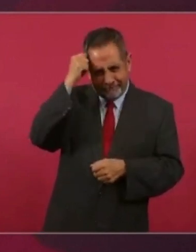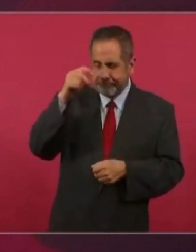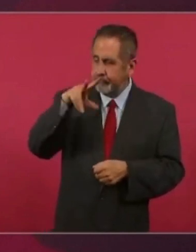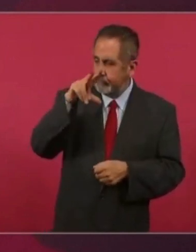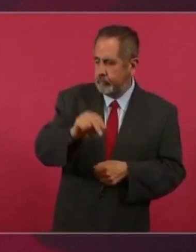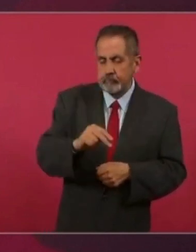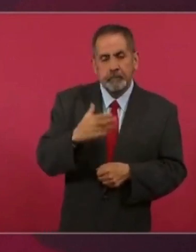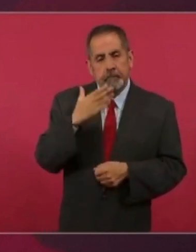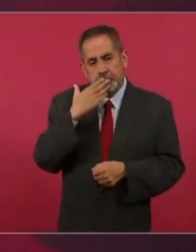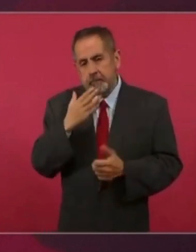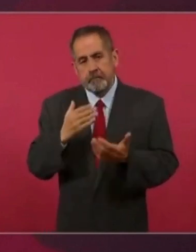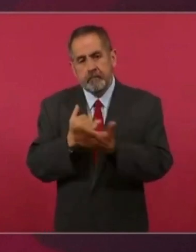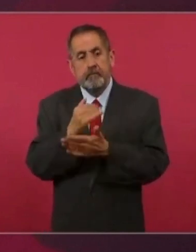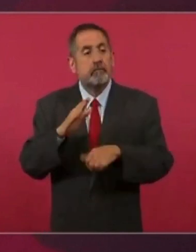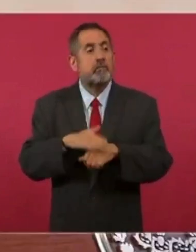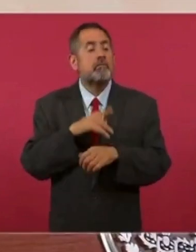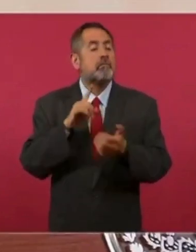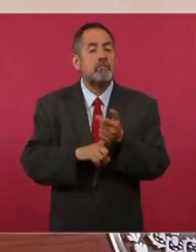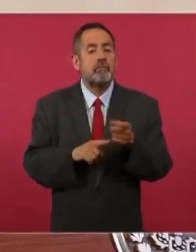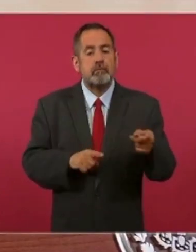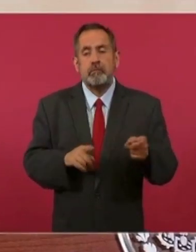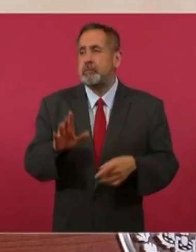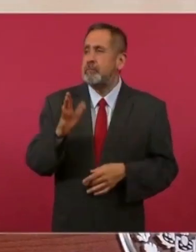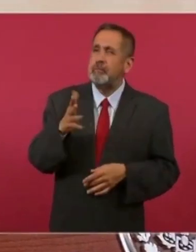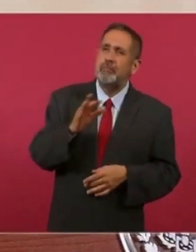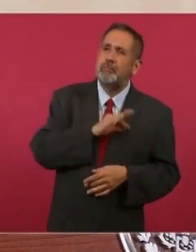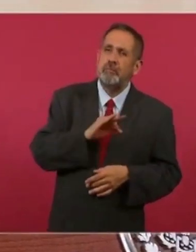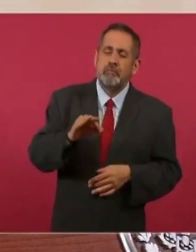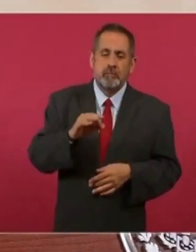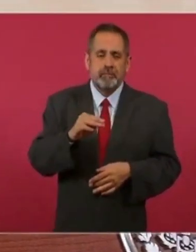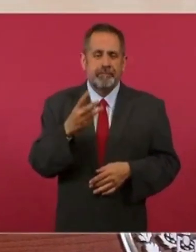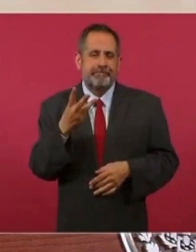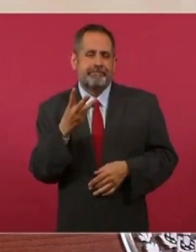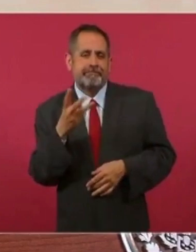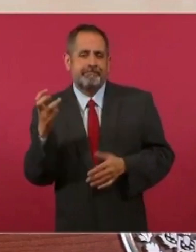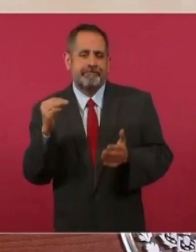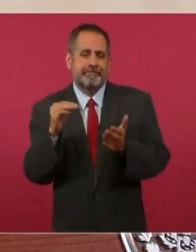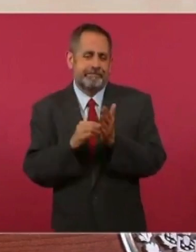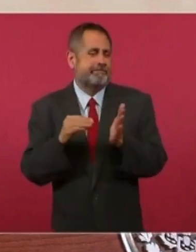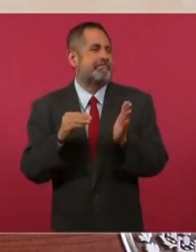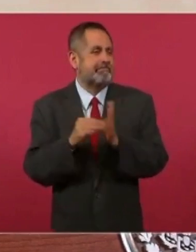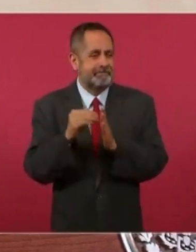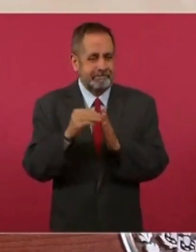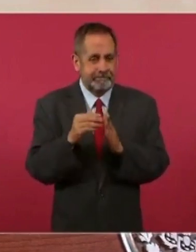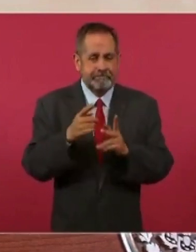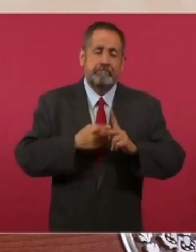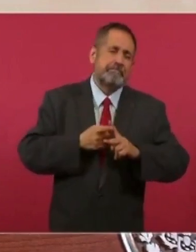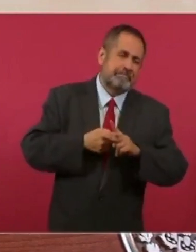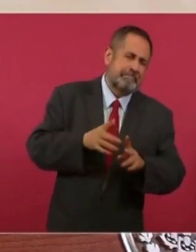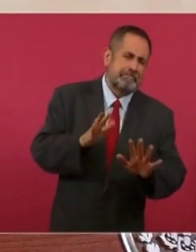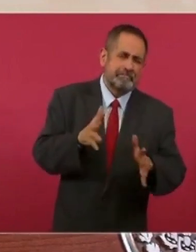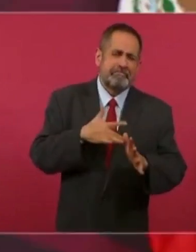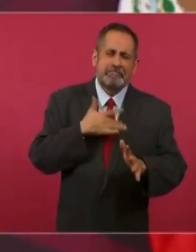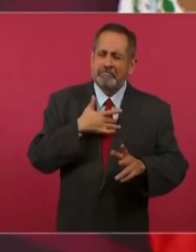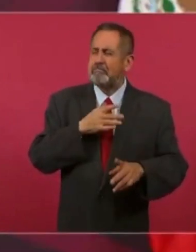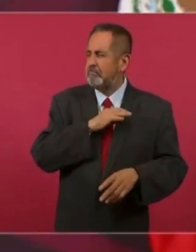Texcoco, porque estaba estimado en 300 mil millones, estimado,